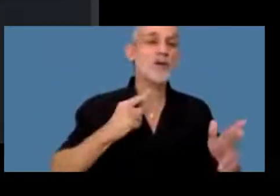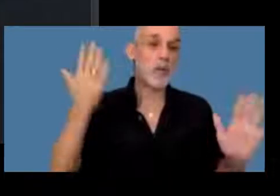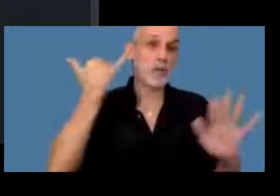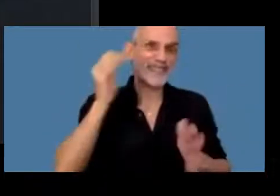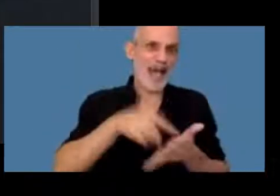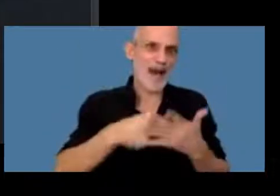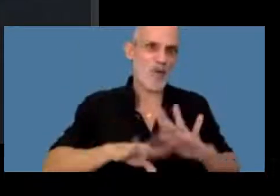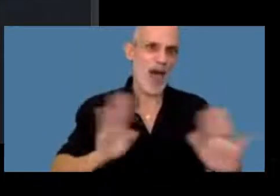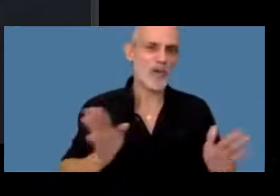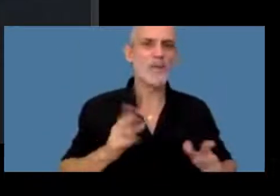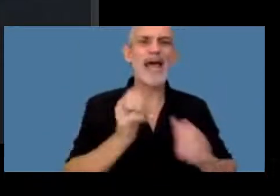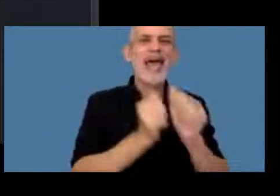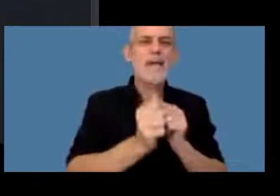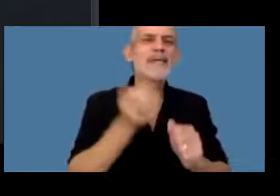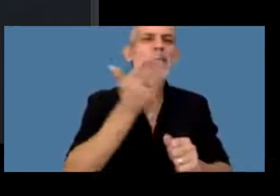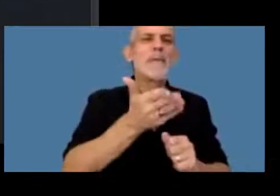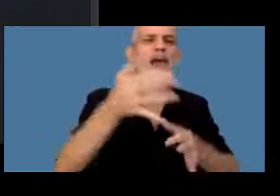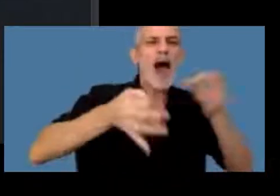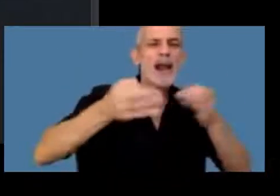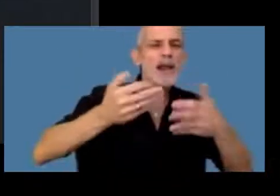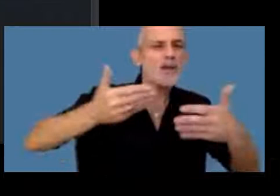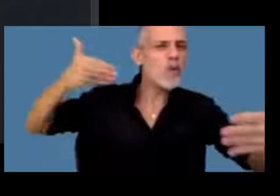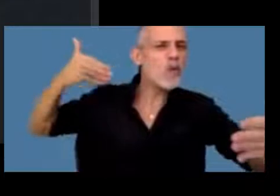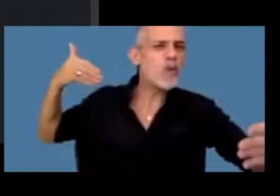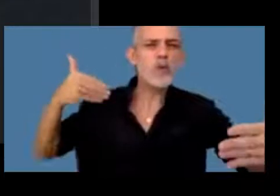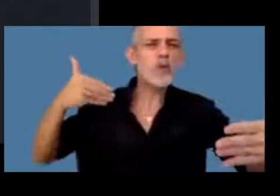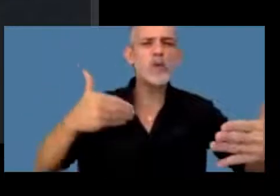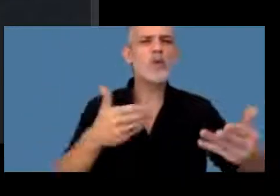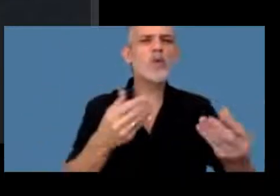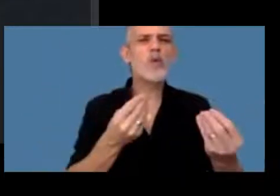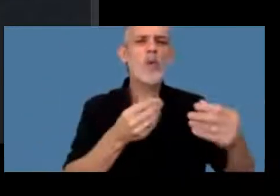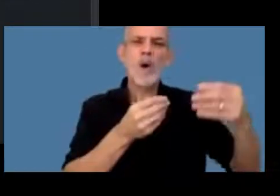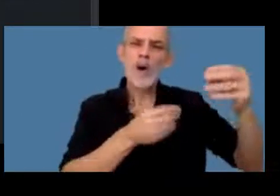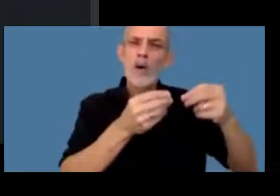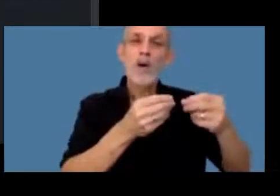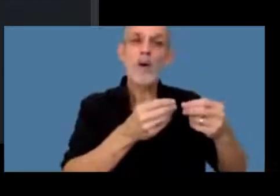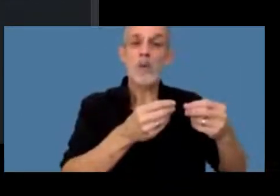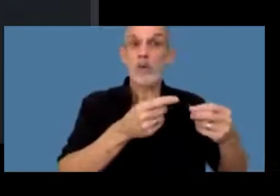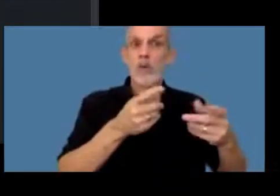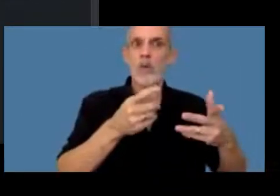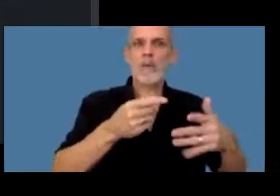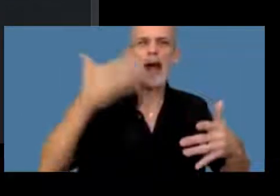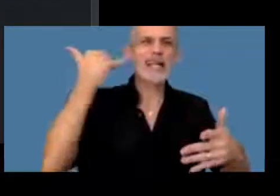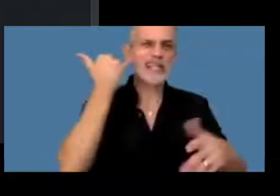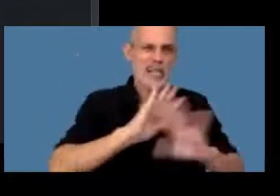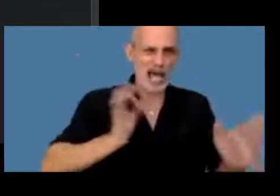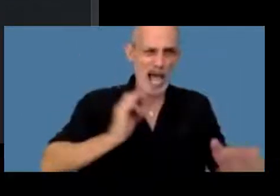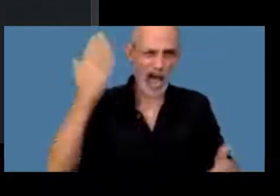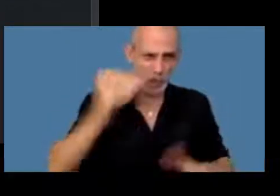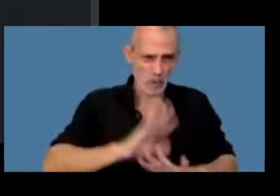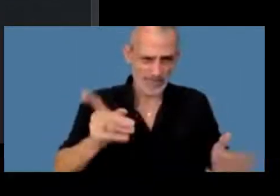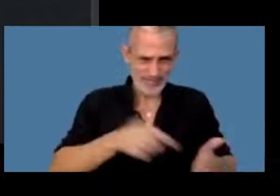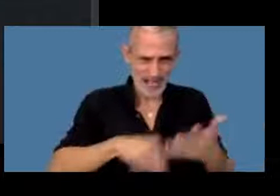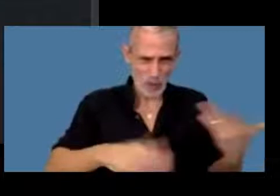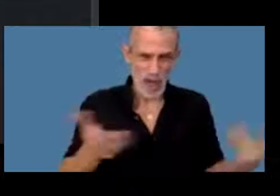piden analizar todo con la prescripción y hay empresas que dicen, no, mira, arranquemos ahora y vamos viendo. Si aparecen